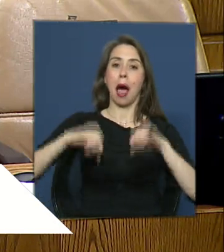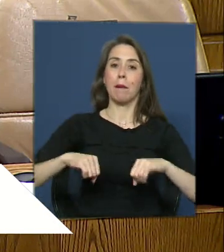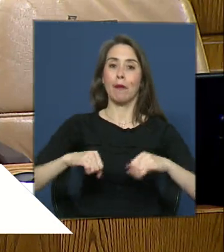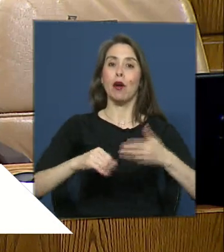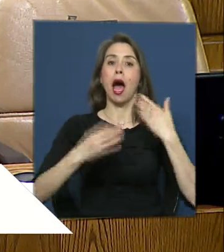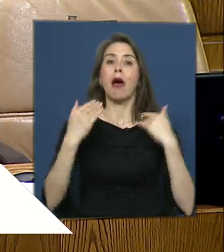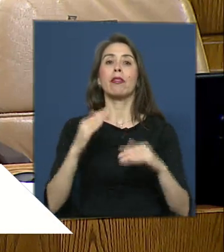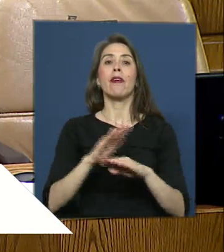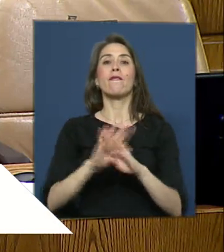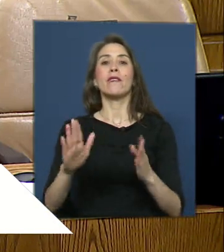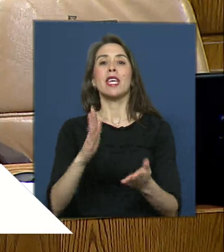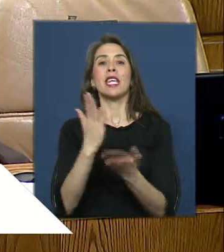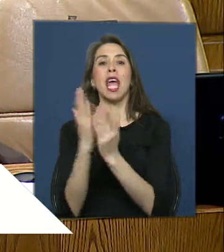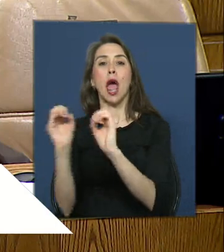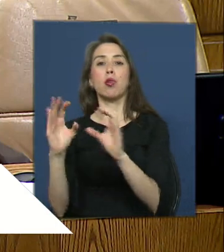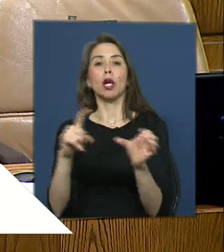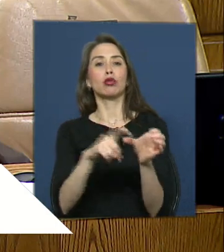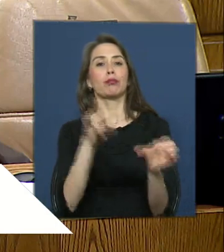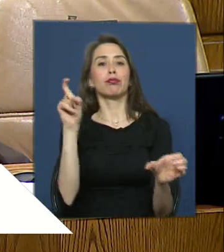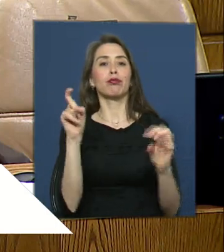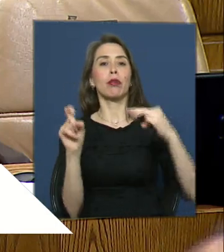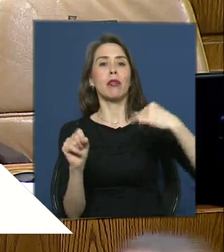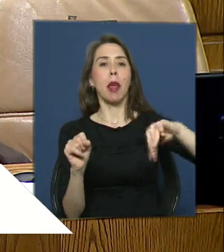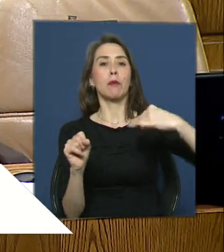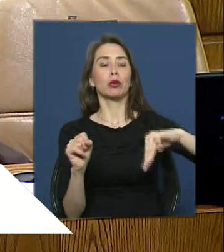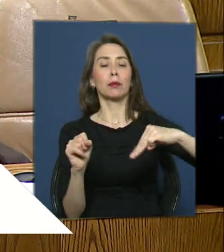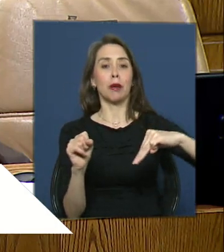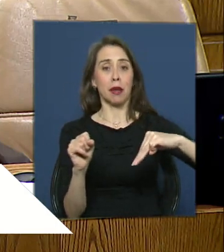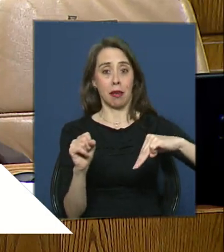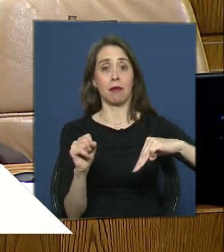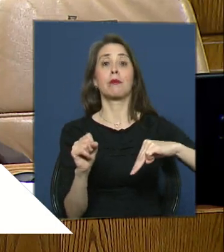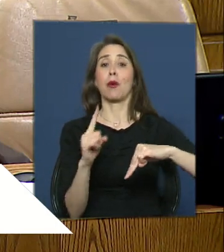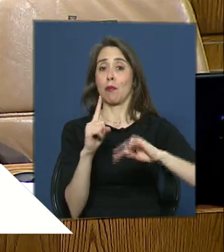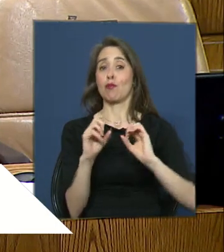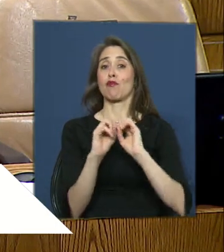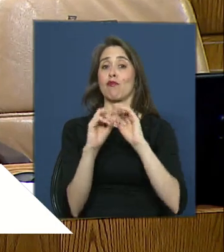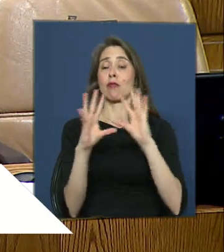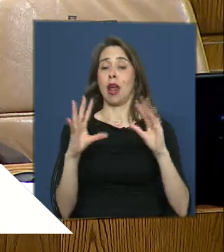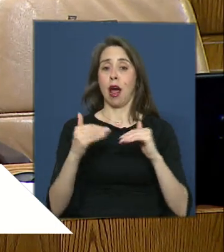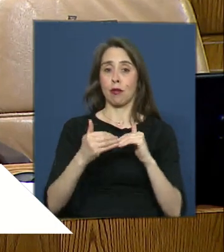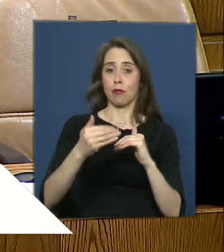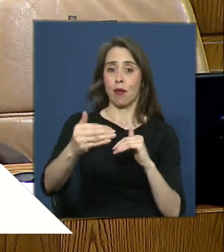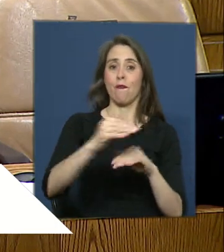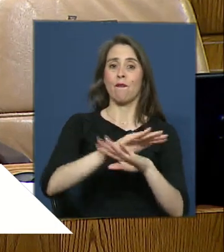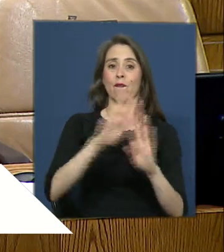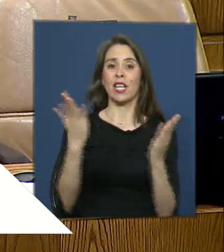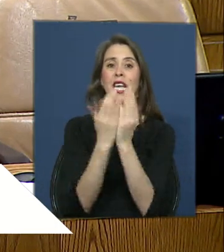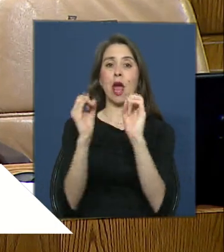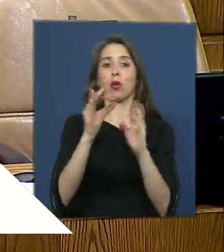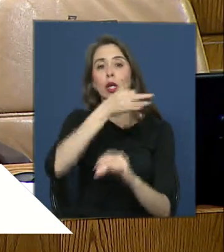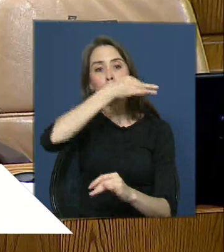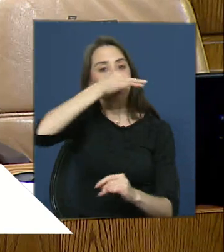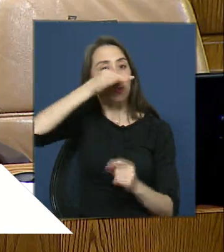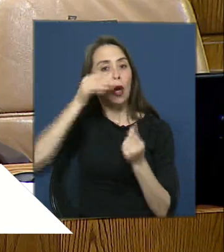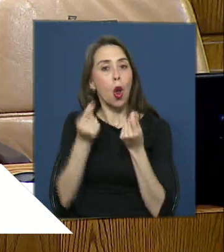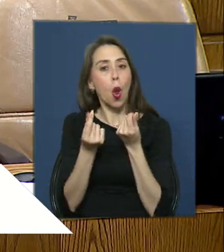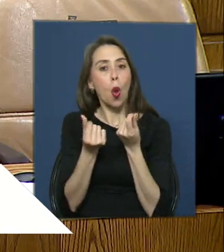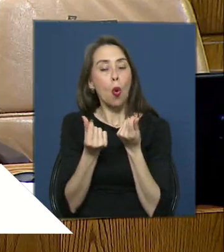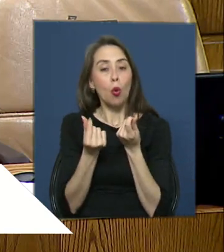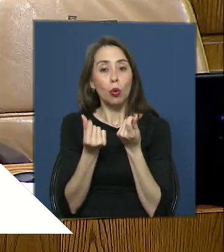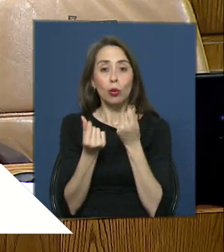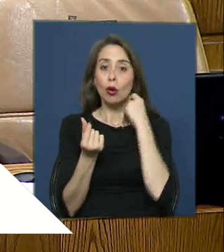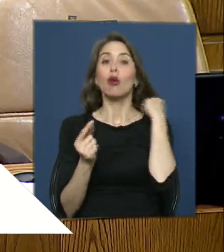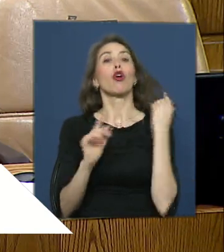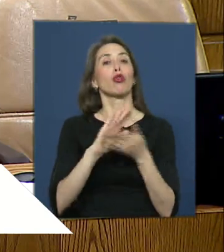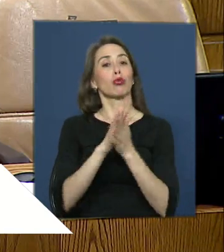la desmunicipalización de la educación, pero también un camino muy claro para terminar con el lucro en la educación, de manera que el esfuerzo que